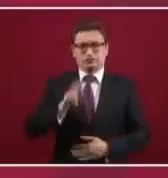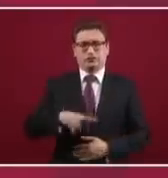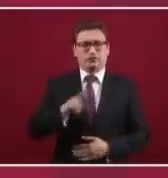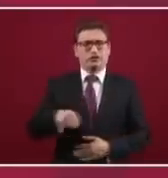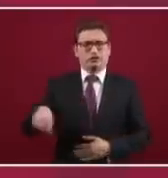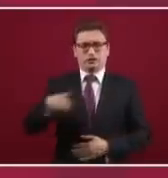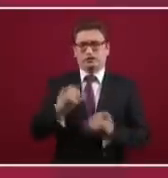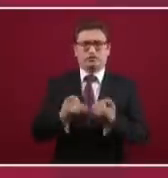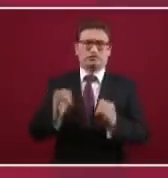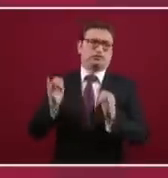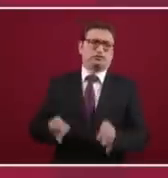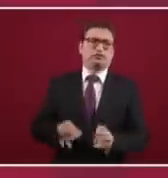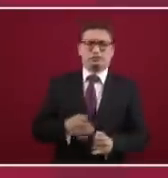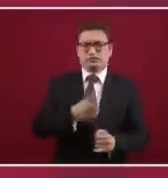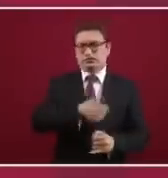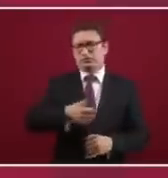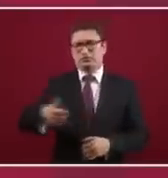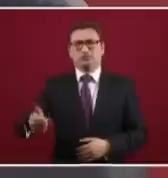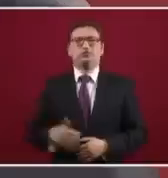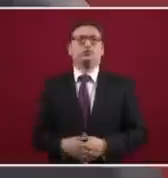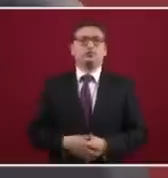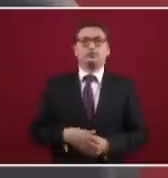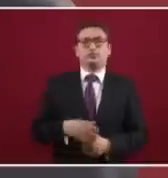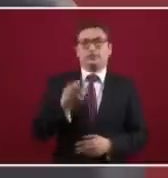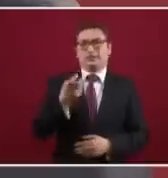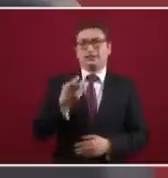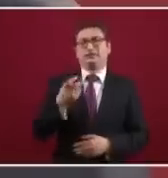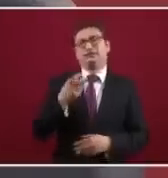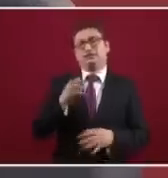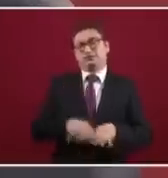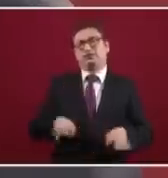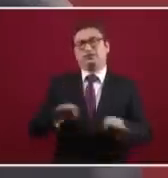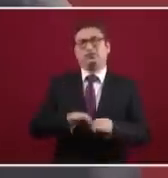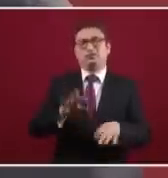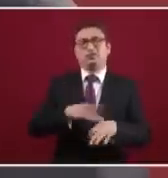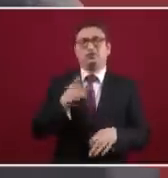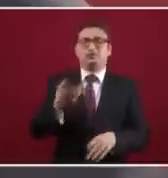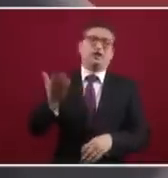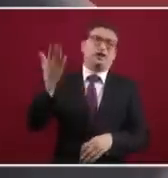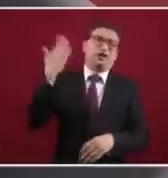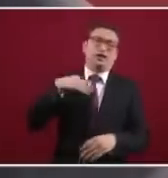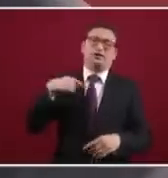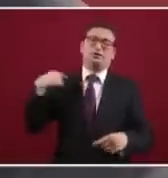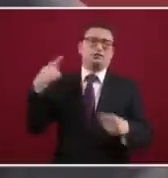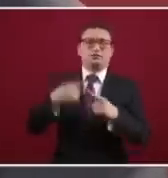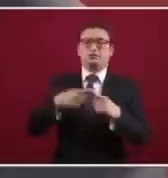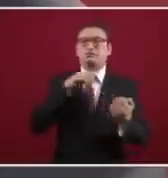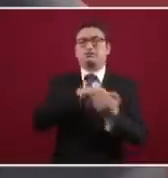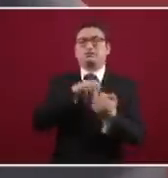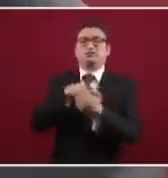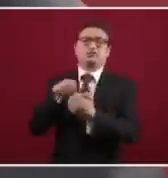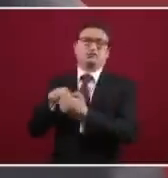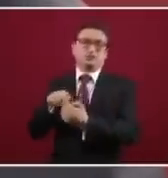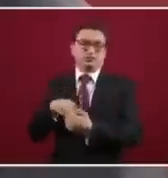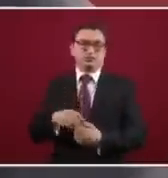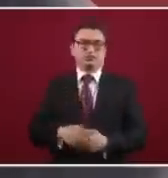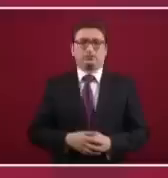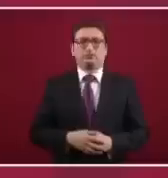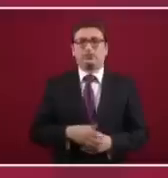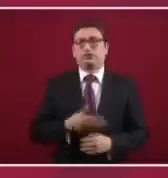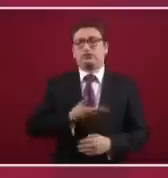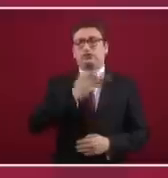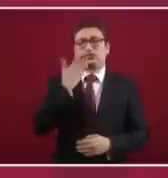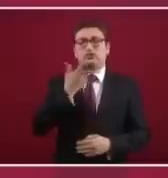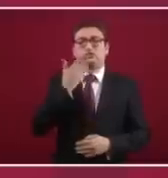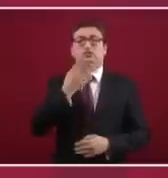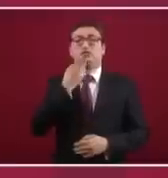verdaderamente independientes, que también ese fue otro engaño durante todo este periodo, la llamada